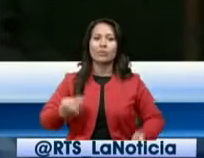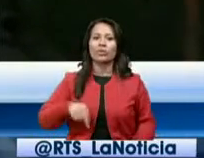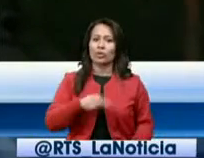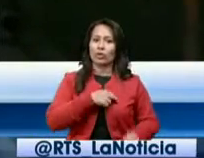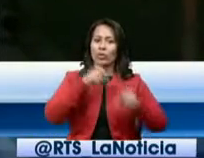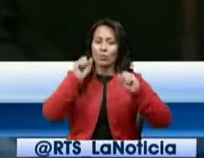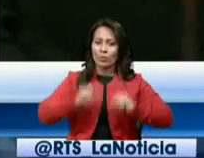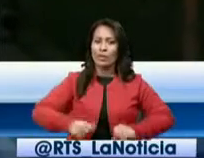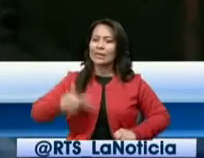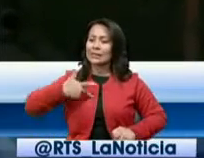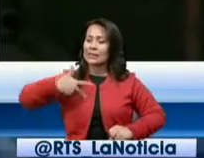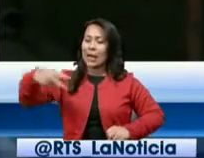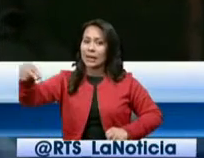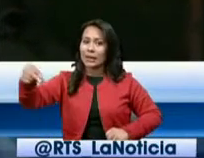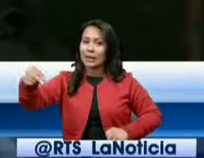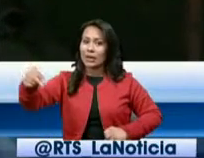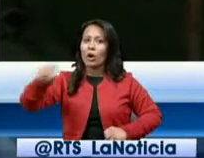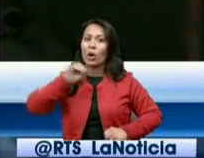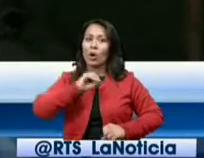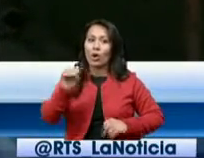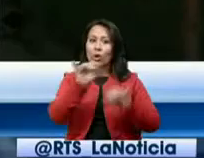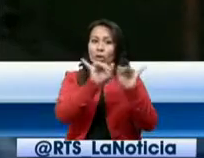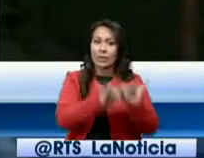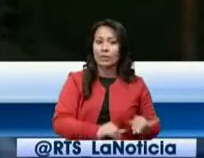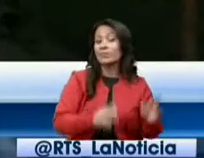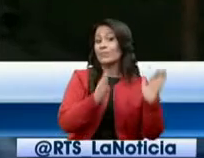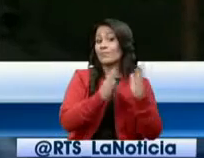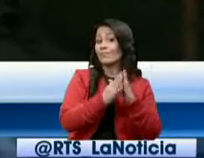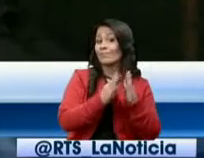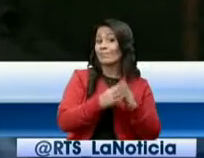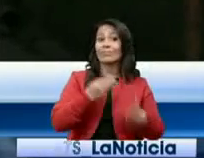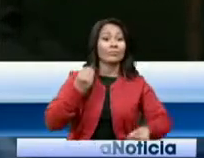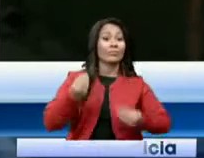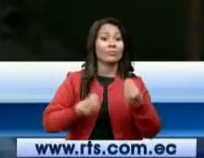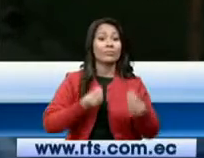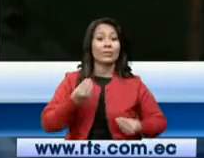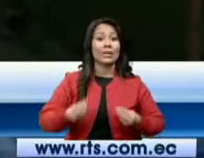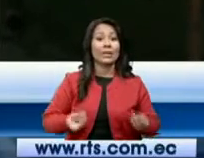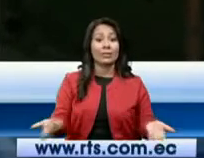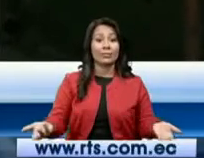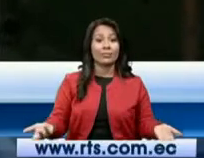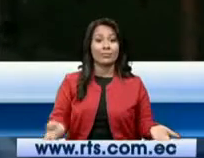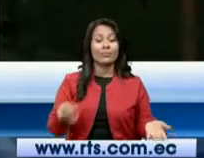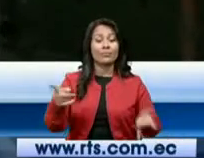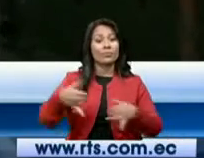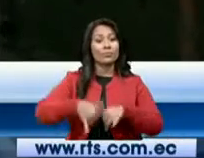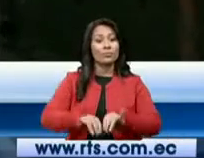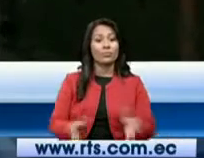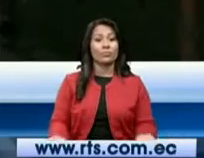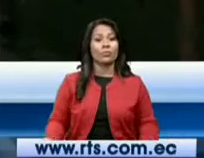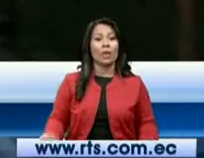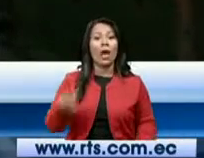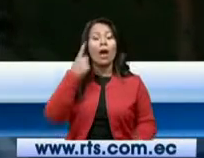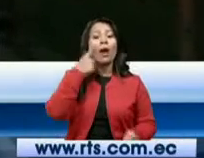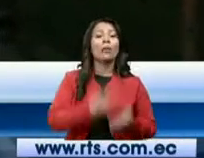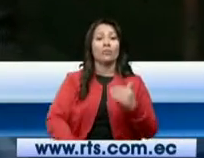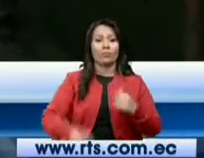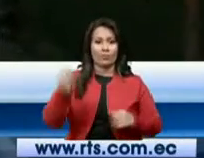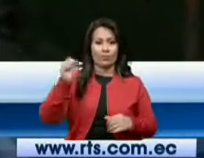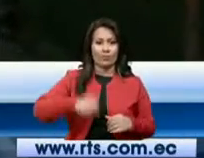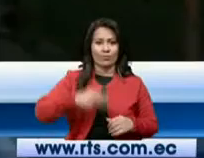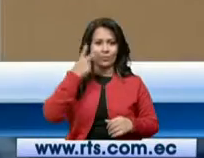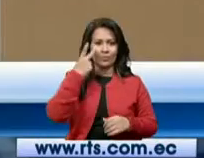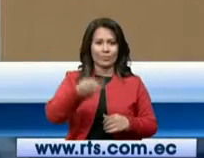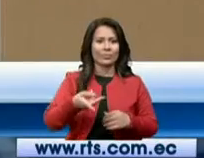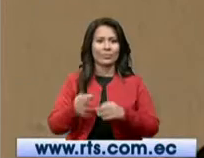salir o poder quedarnos o poder dentro de las casas mismas que están quedando paradas todavía, para ver si se puede